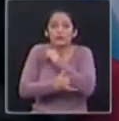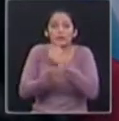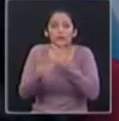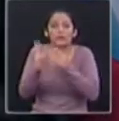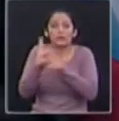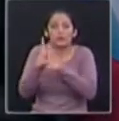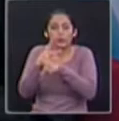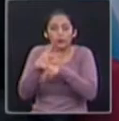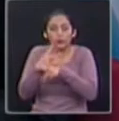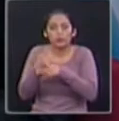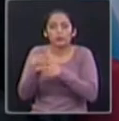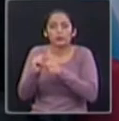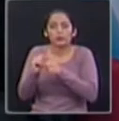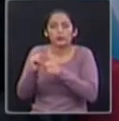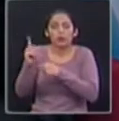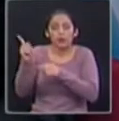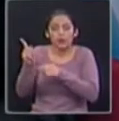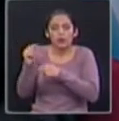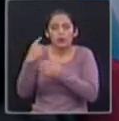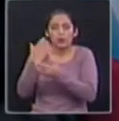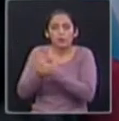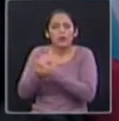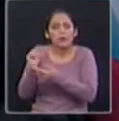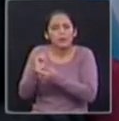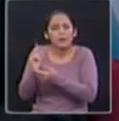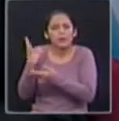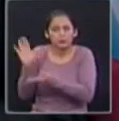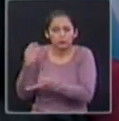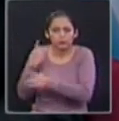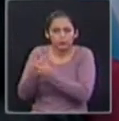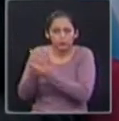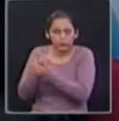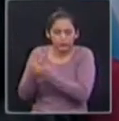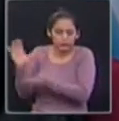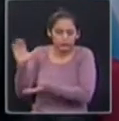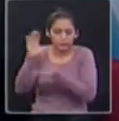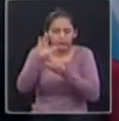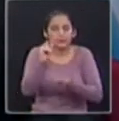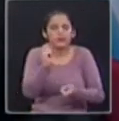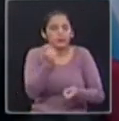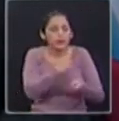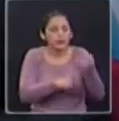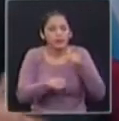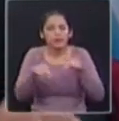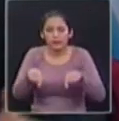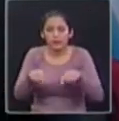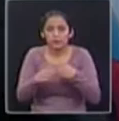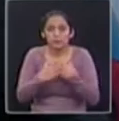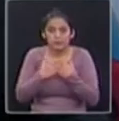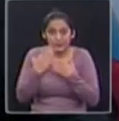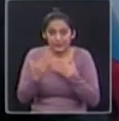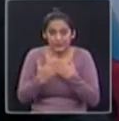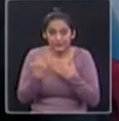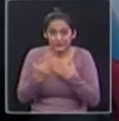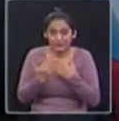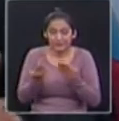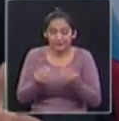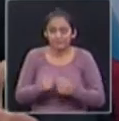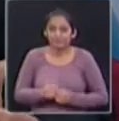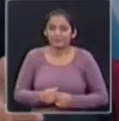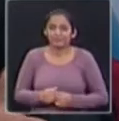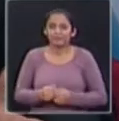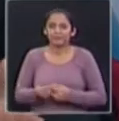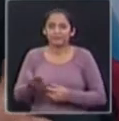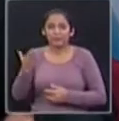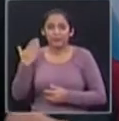en este momento tenemos un dólar es relativamente fuerte y ese beneficio debería pasar a los productores lamentablemente se ha aplicado durante esta década